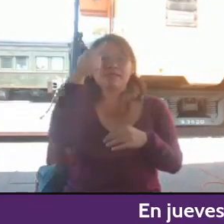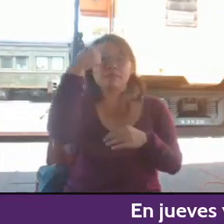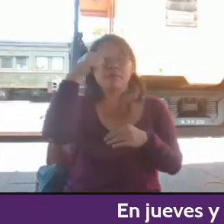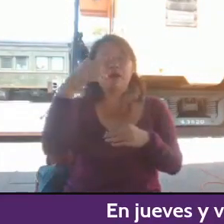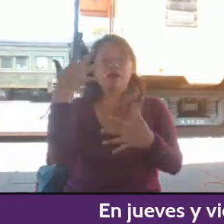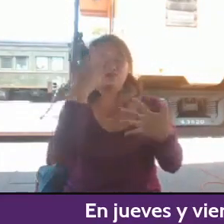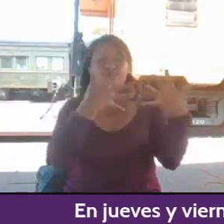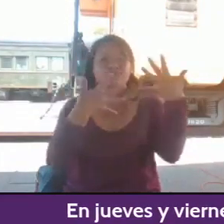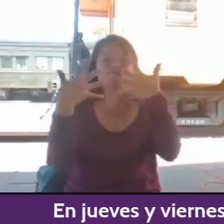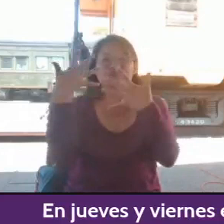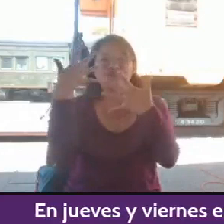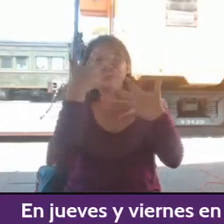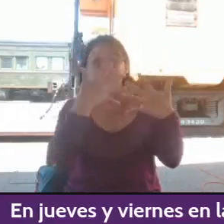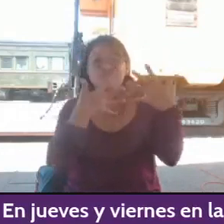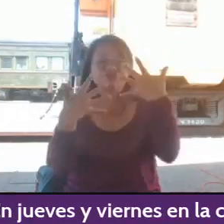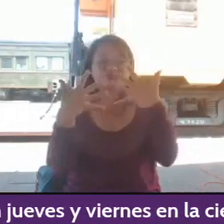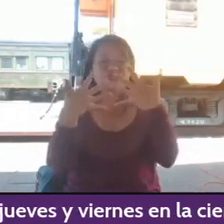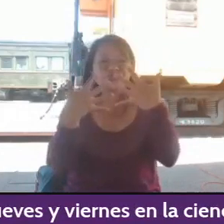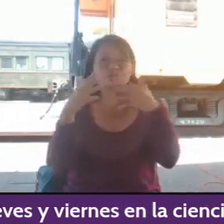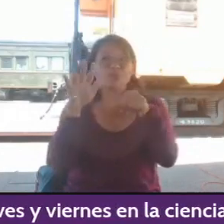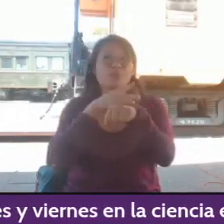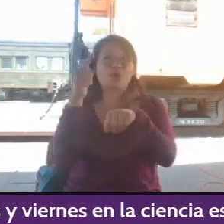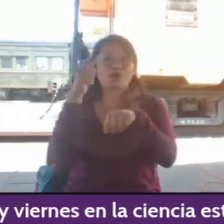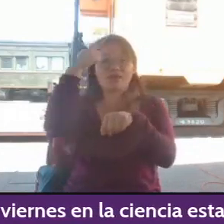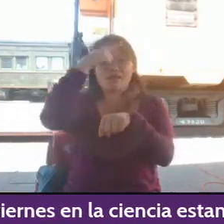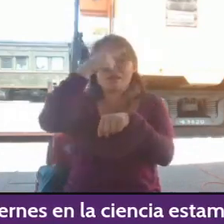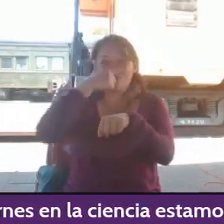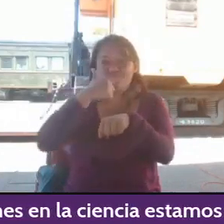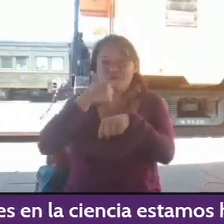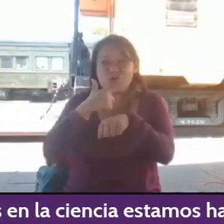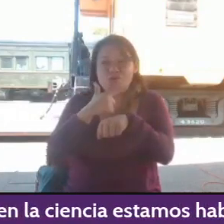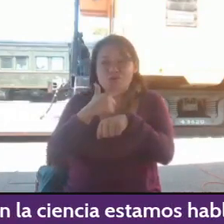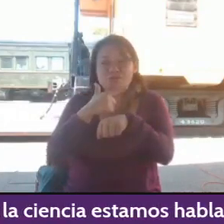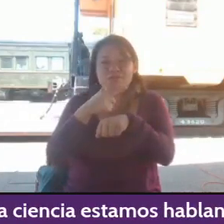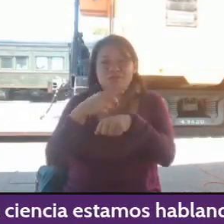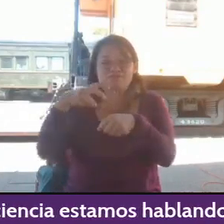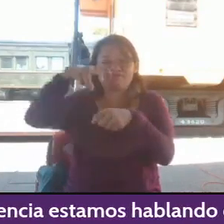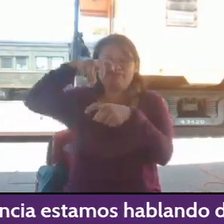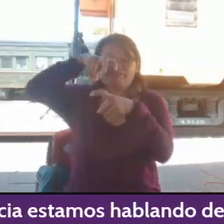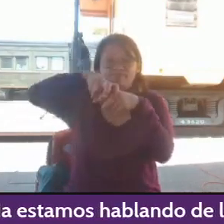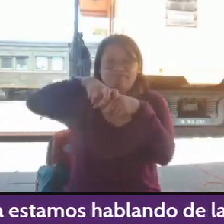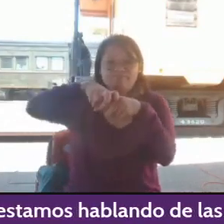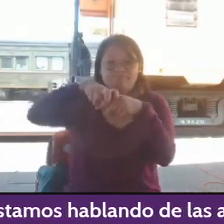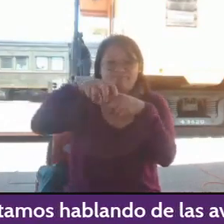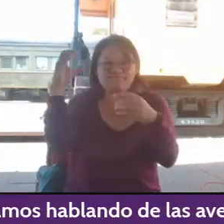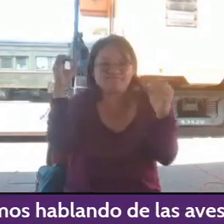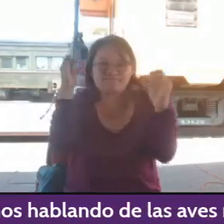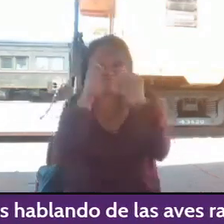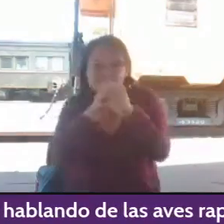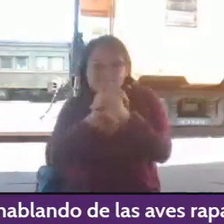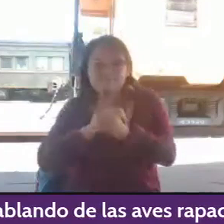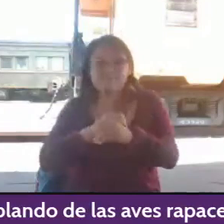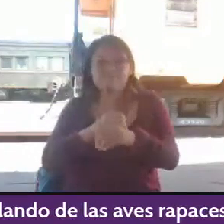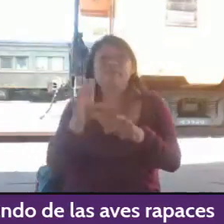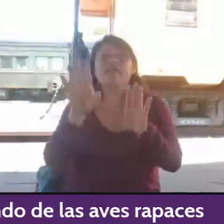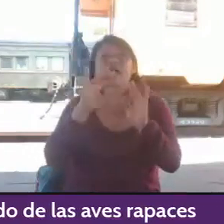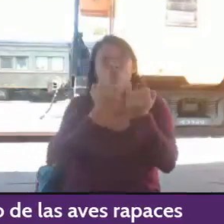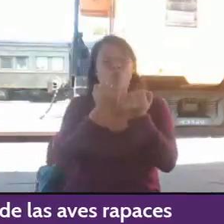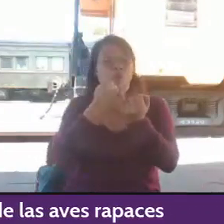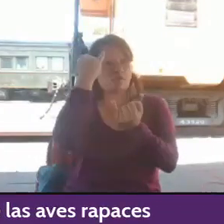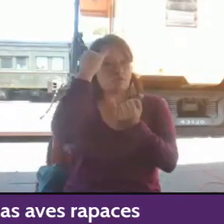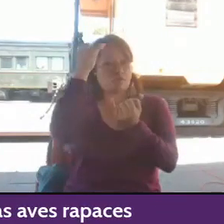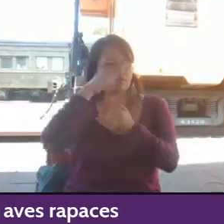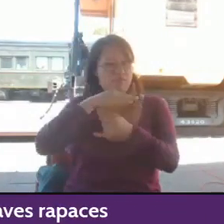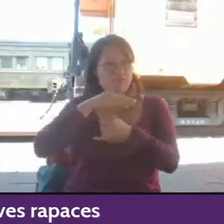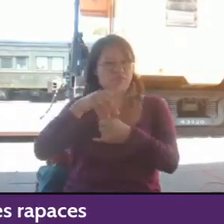de depredadores. Esta es una ave nocturna. Por si alguien tenga duda, las aves nocturnas no se quedan ciegas en el día, que también me ha contado mucho, que dicen,